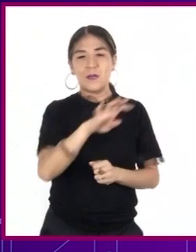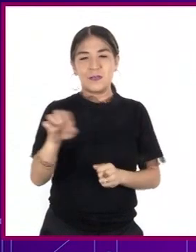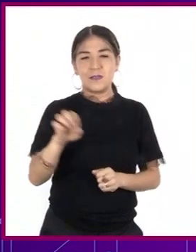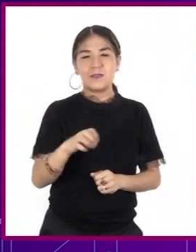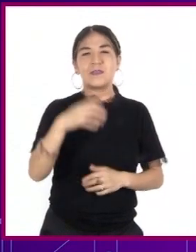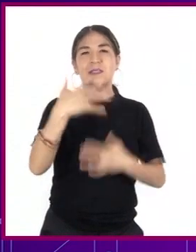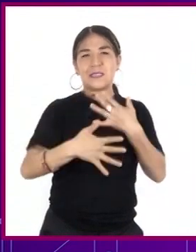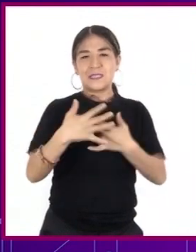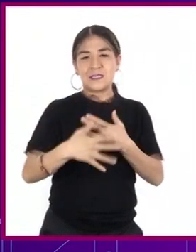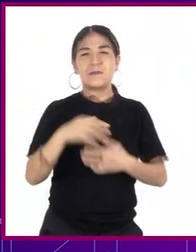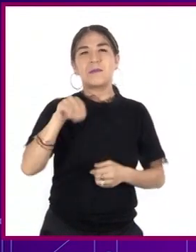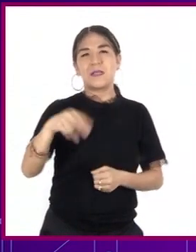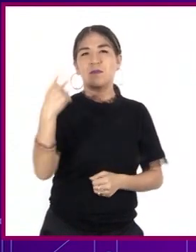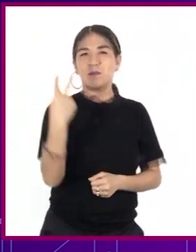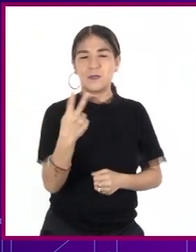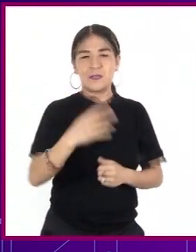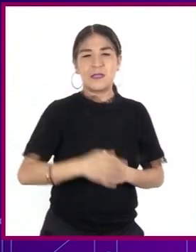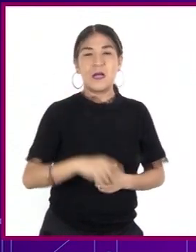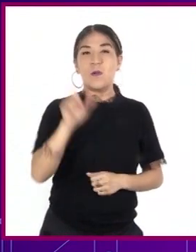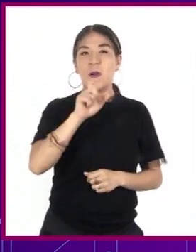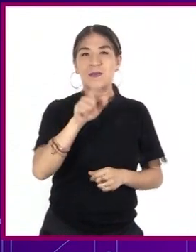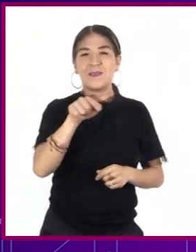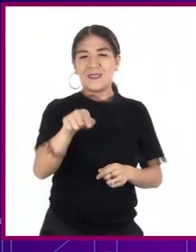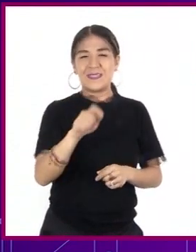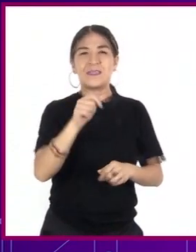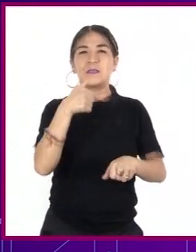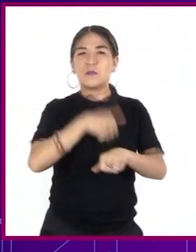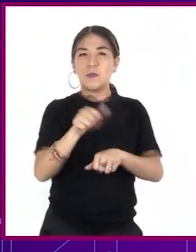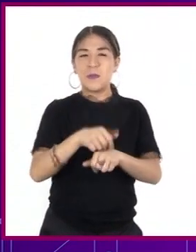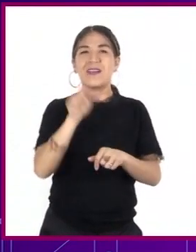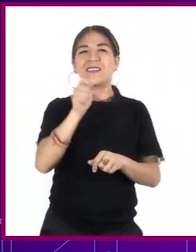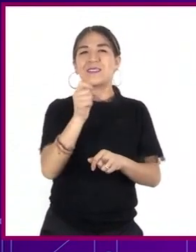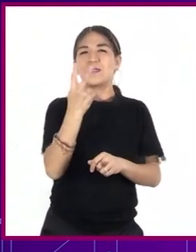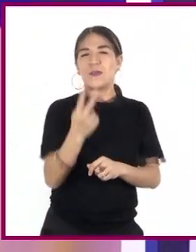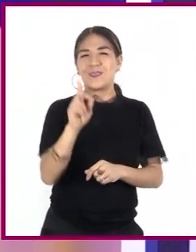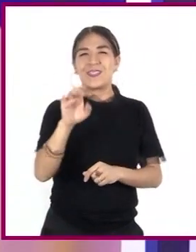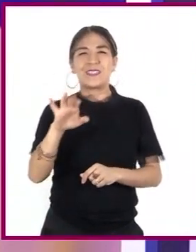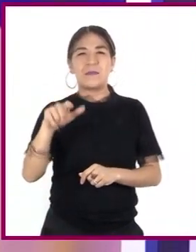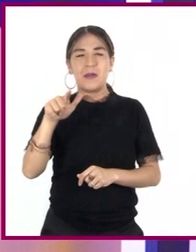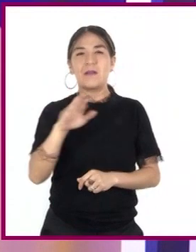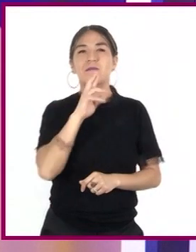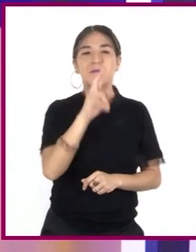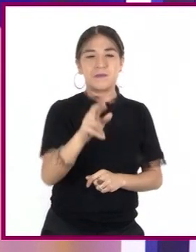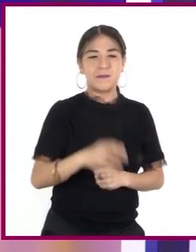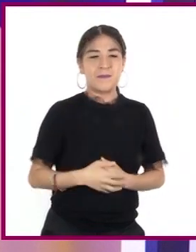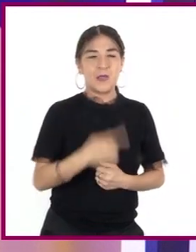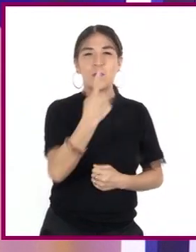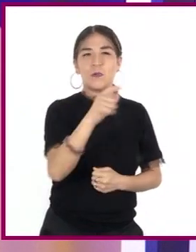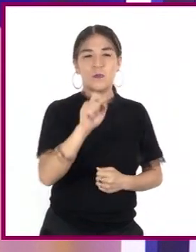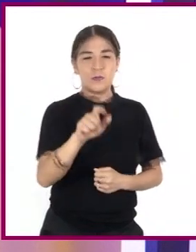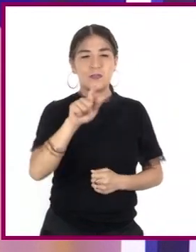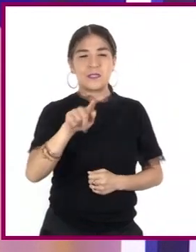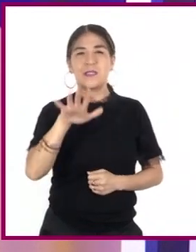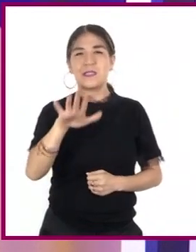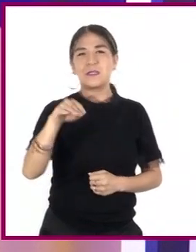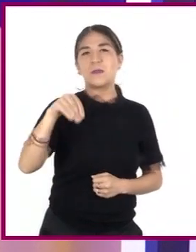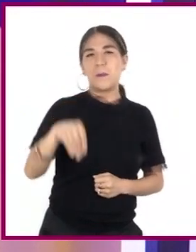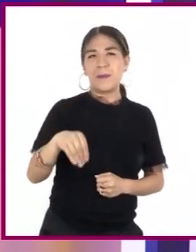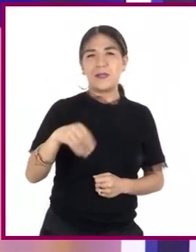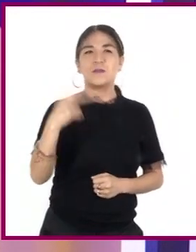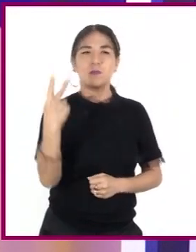1.7415 metros cuadrados. Al redondear a 2 decimales, el resultado es 1.75